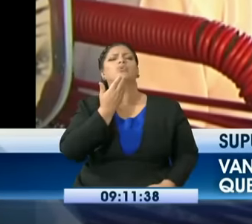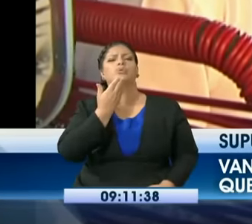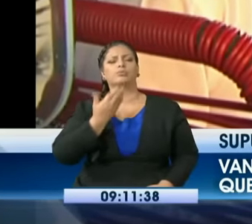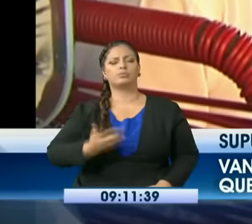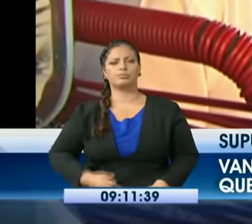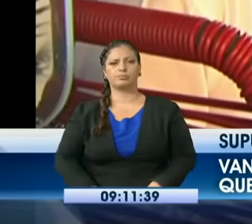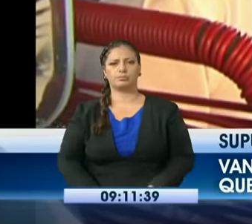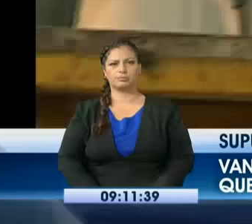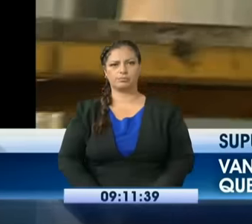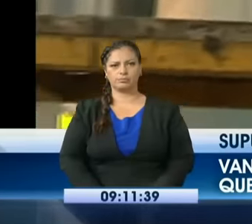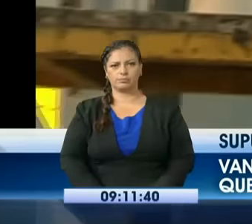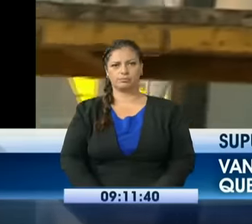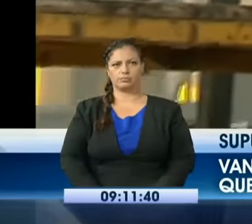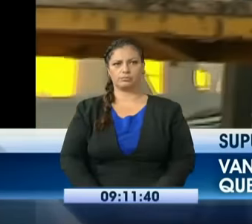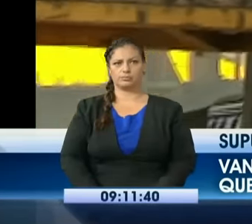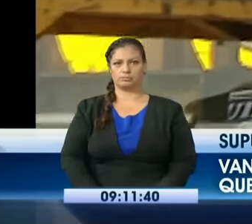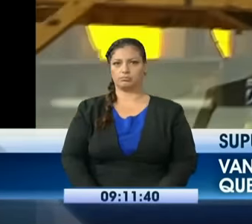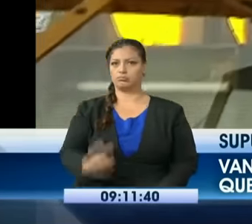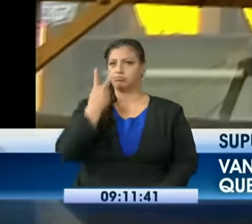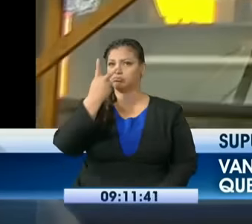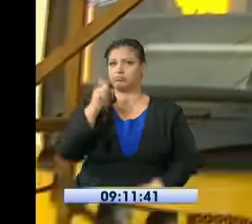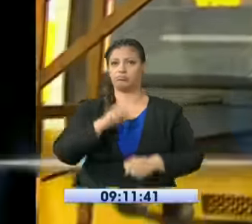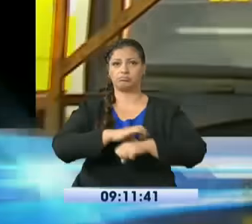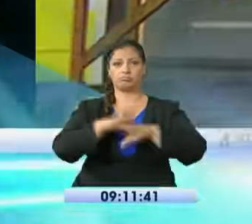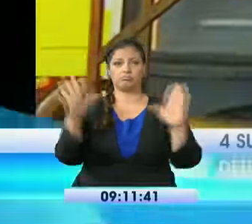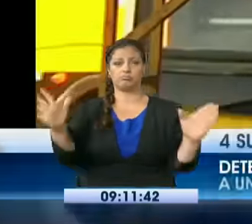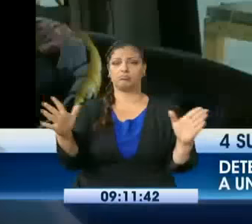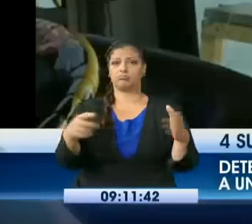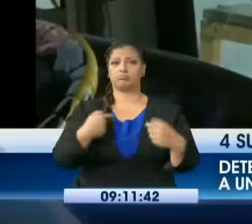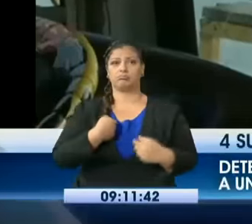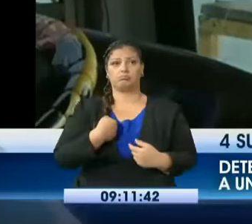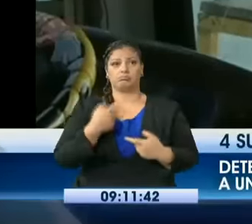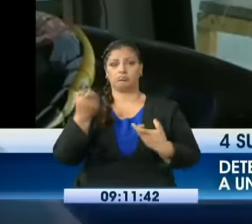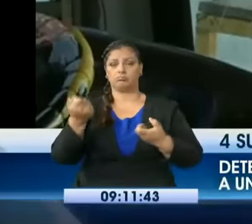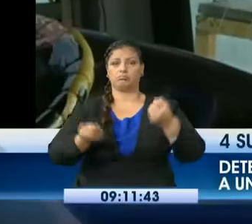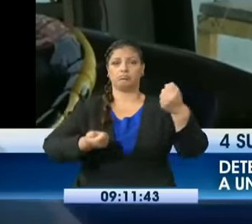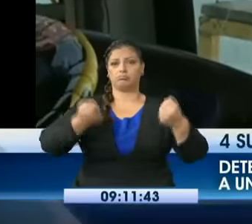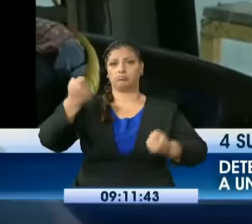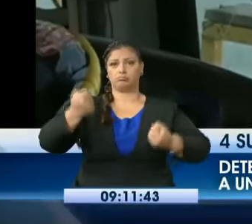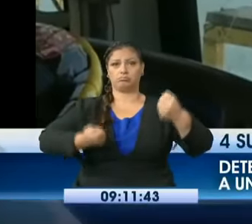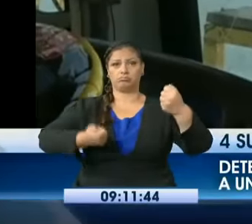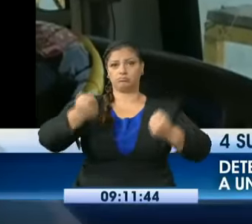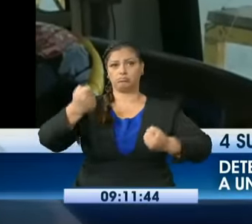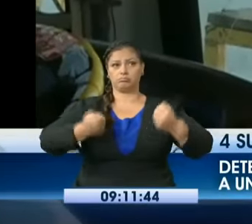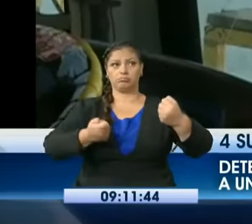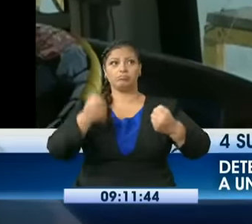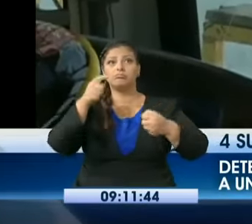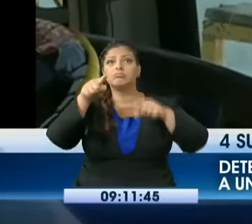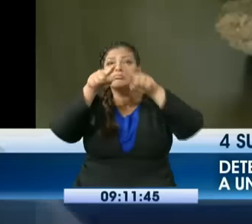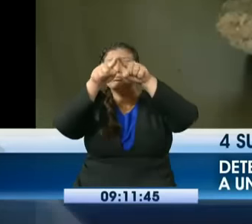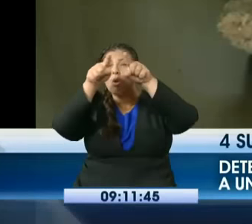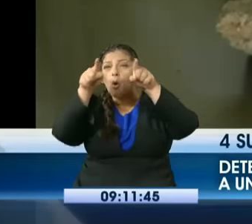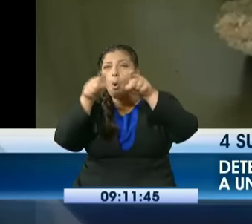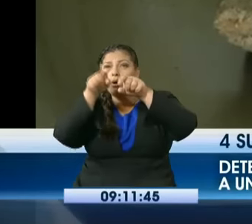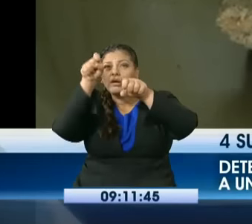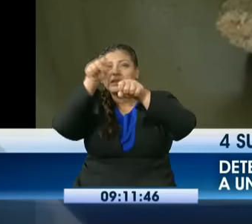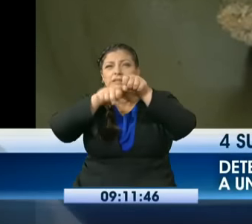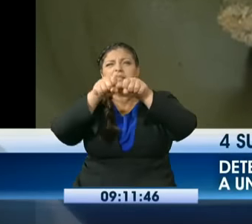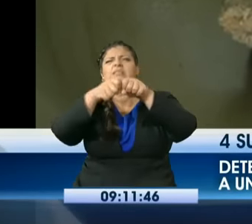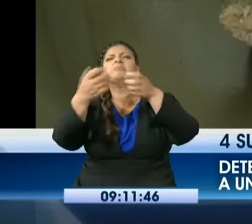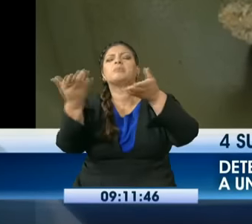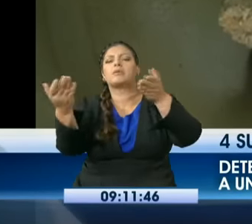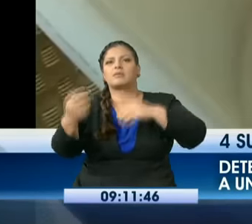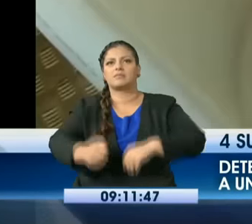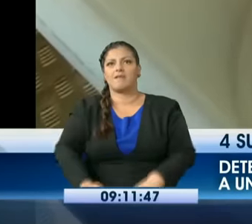su cabeza. Como usted se da cuenta, pues ahí está el hueco por donde ingresó la piedra. Lo único que